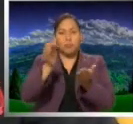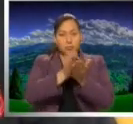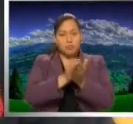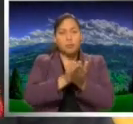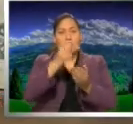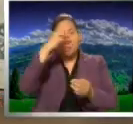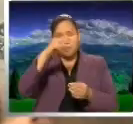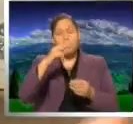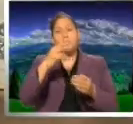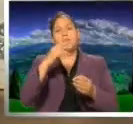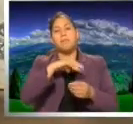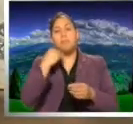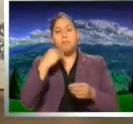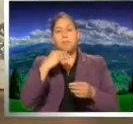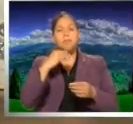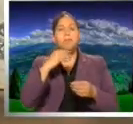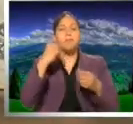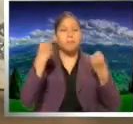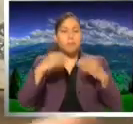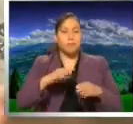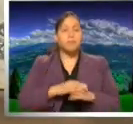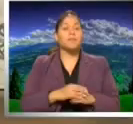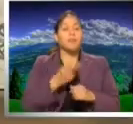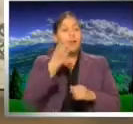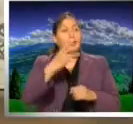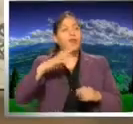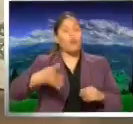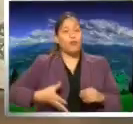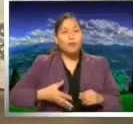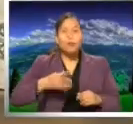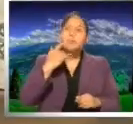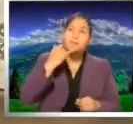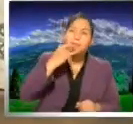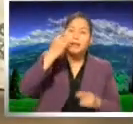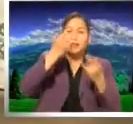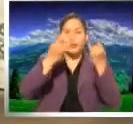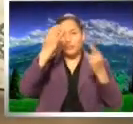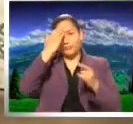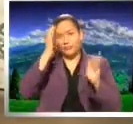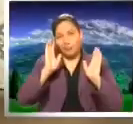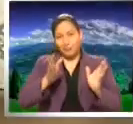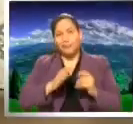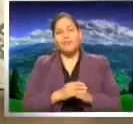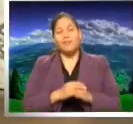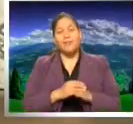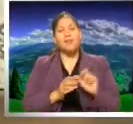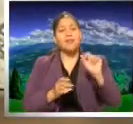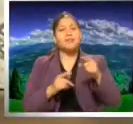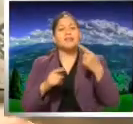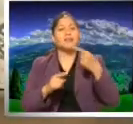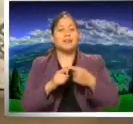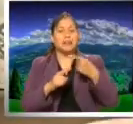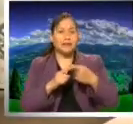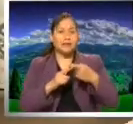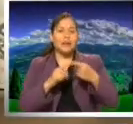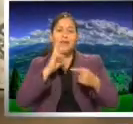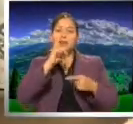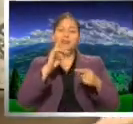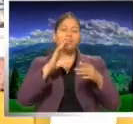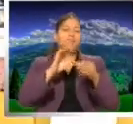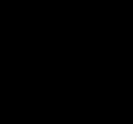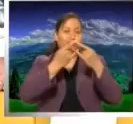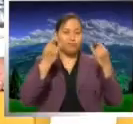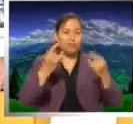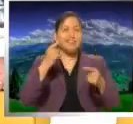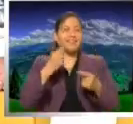perdido. Juan, pues ahora ya sabemos con mucho orgullo, cuando pasemos por ahí ya sabemos la historia y contada obviamente por pues nuestro mejor